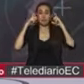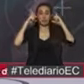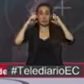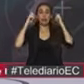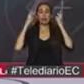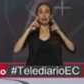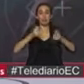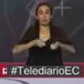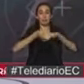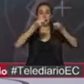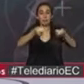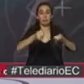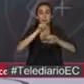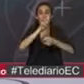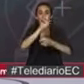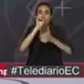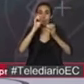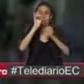inicialmente 20 mil a nuestro país.